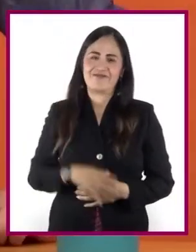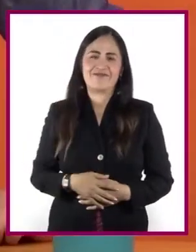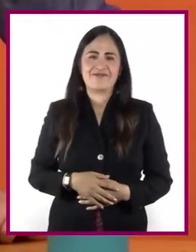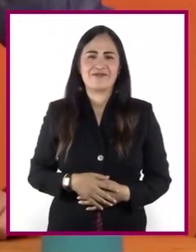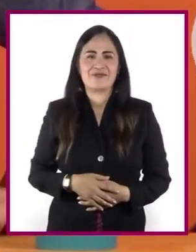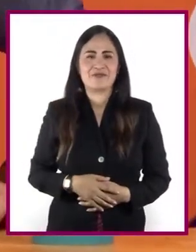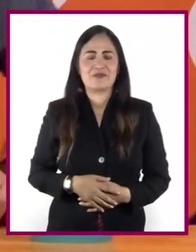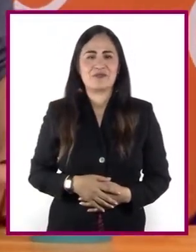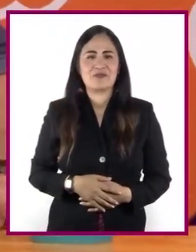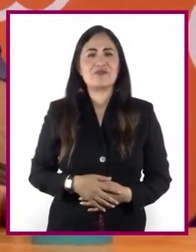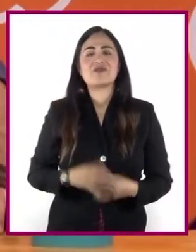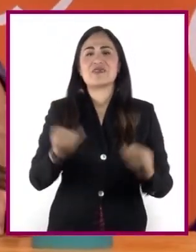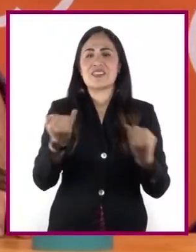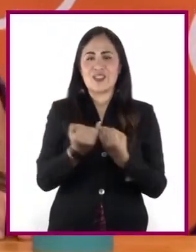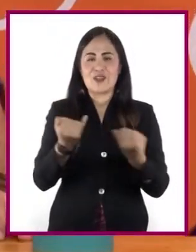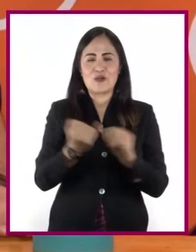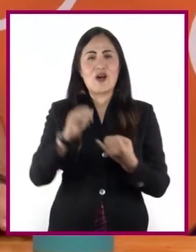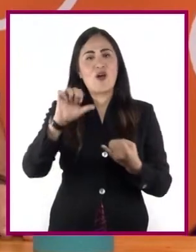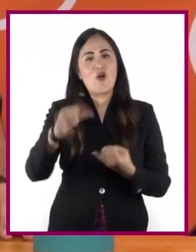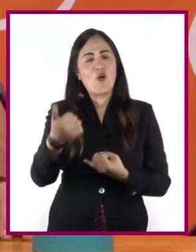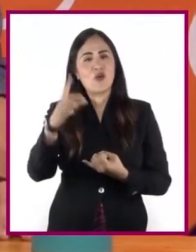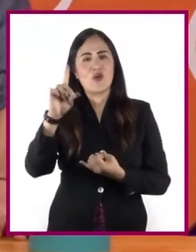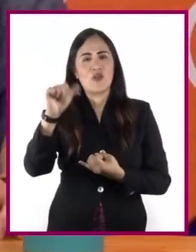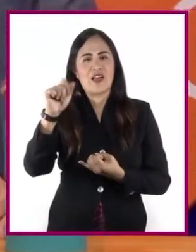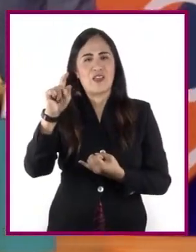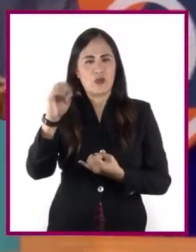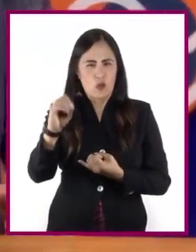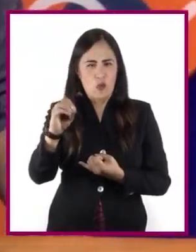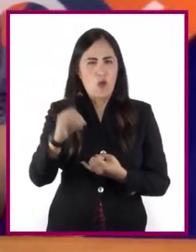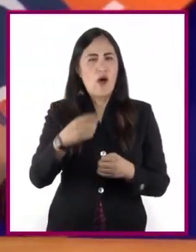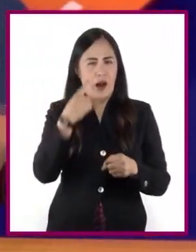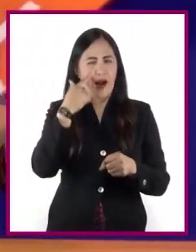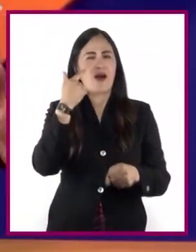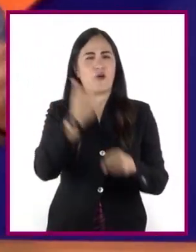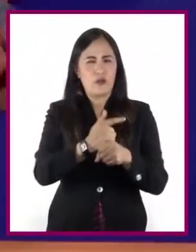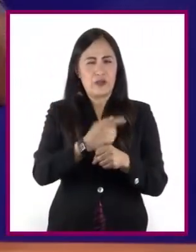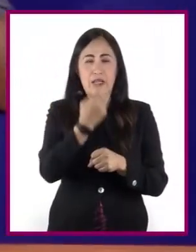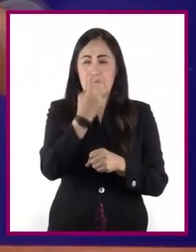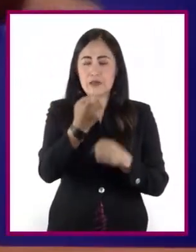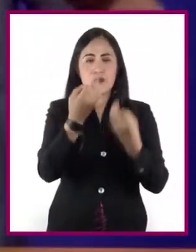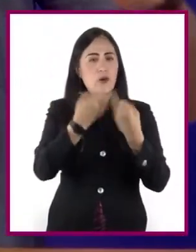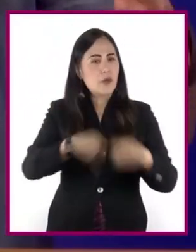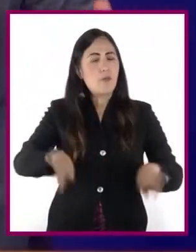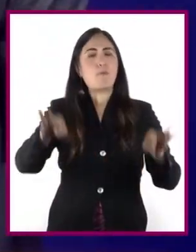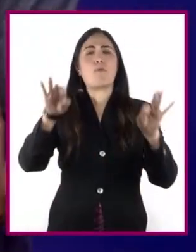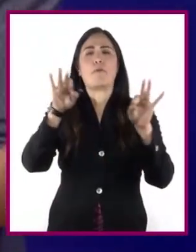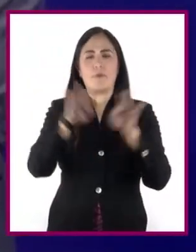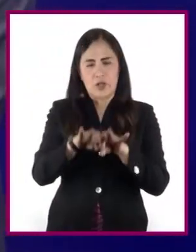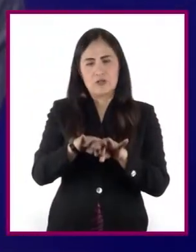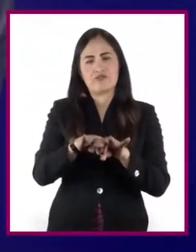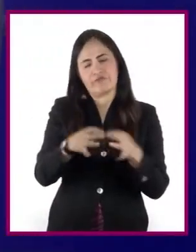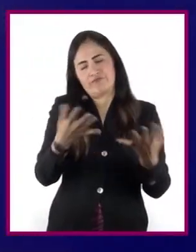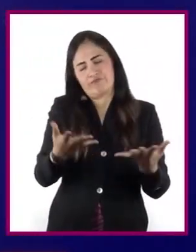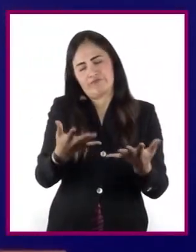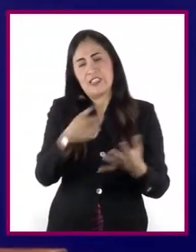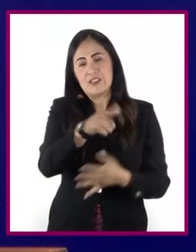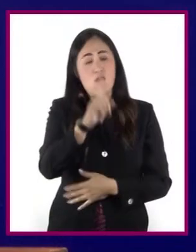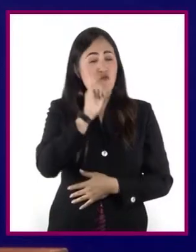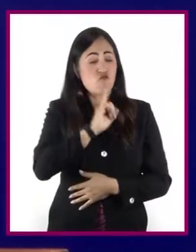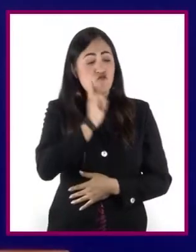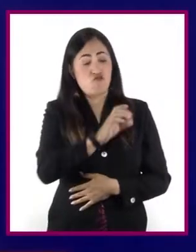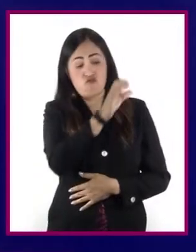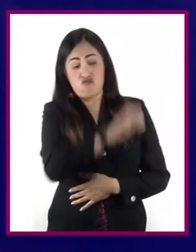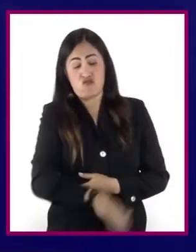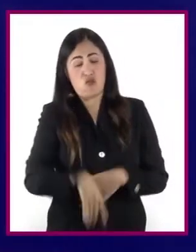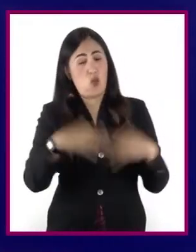debo señalar que encontré otro dato que me parece muy importante y que le da más valía a nuestra atleta, pues